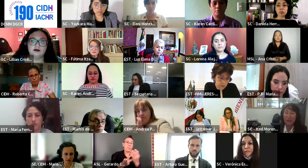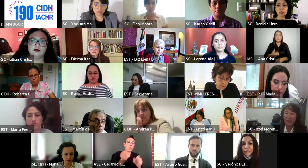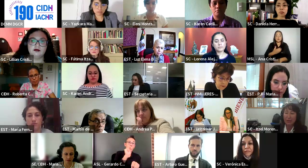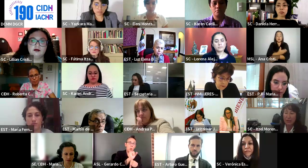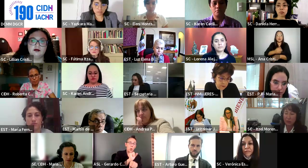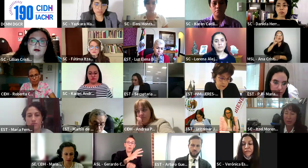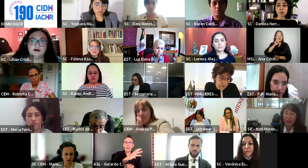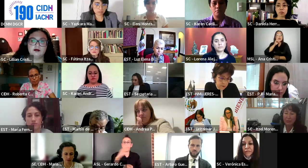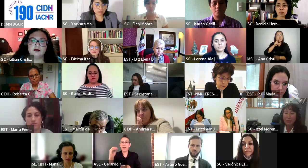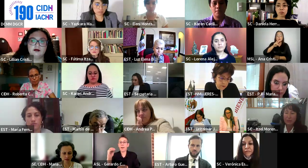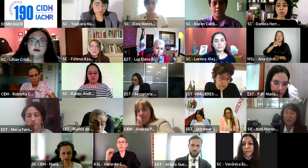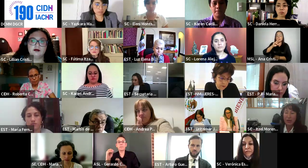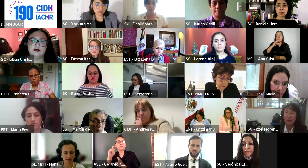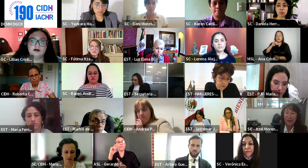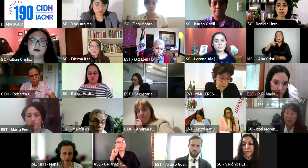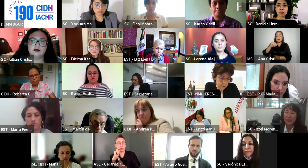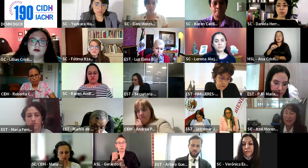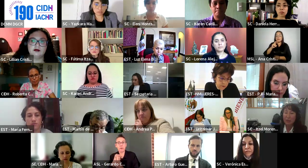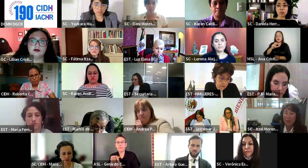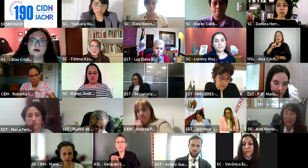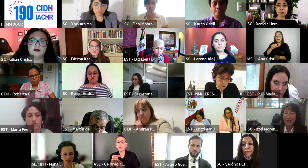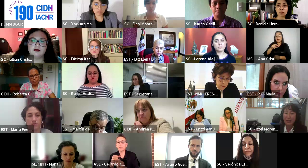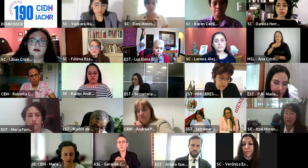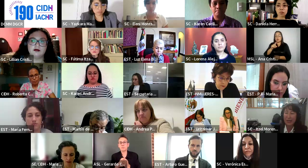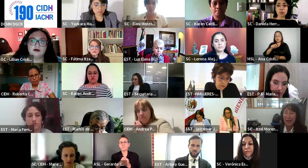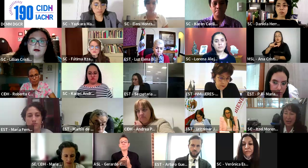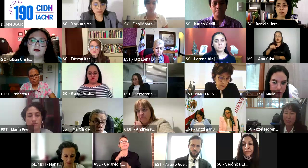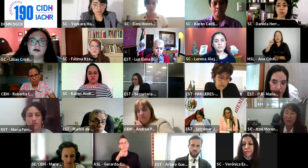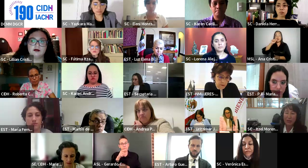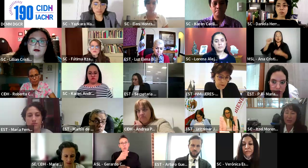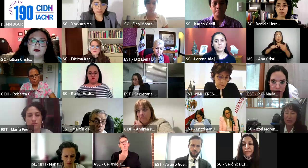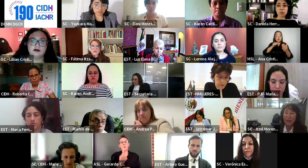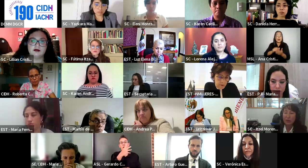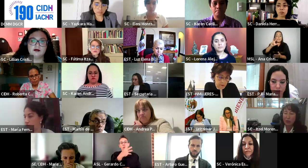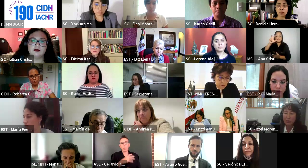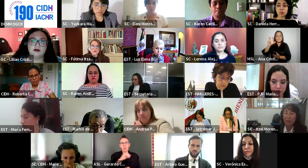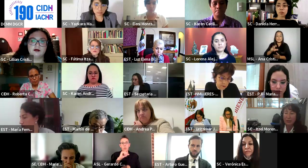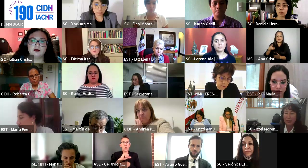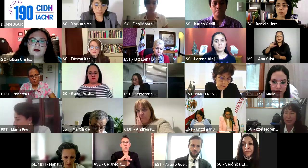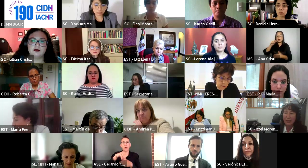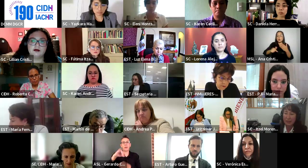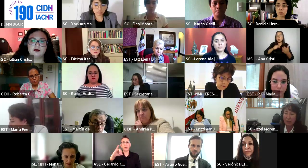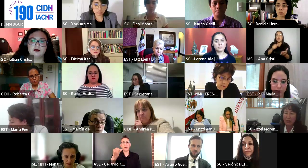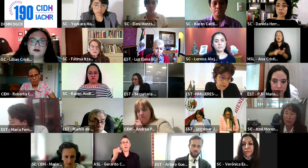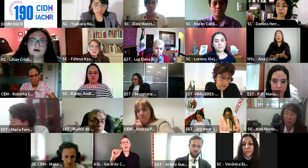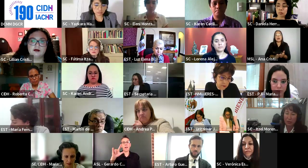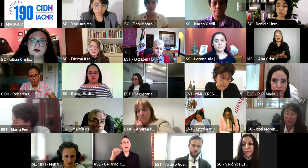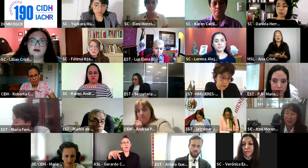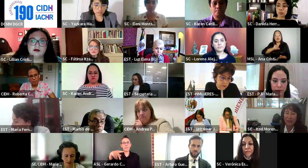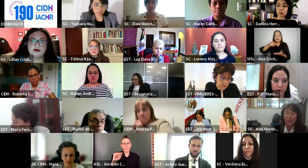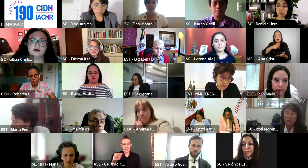sorda Virginia Valenzuela, trabajando en César Pizza, de Jalapa, de enero de 2023 a diciembre